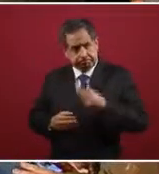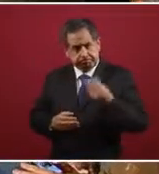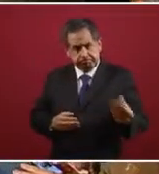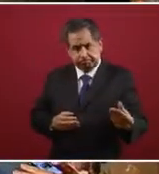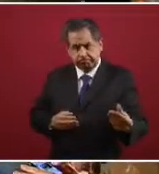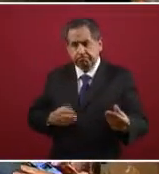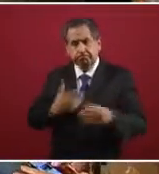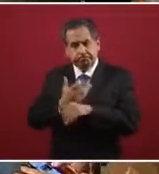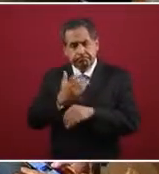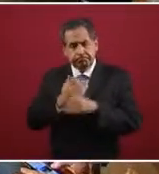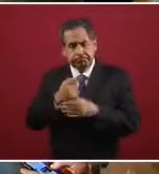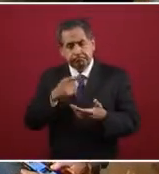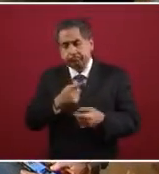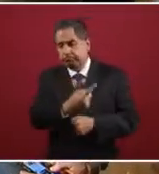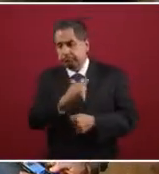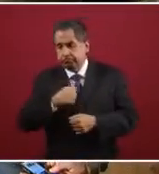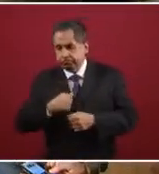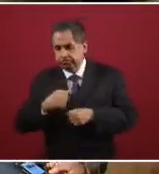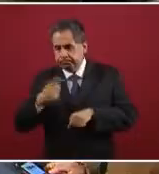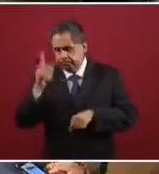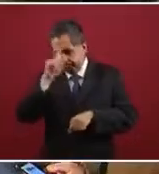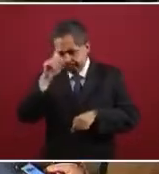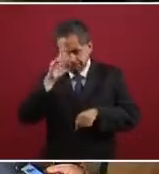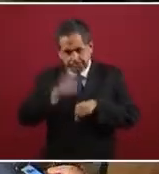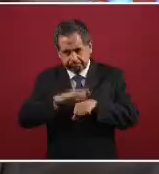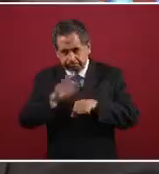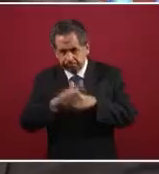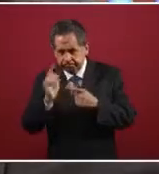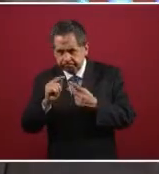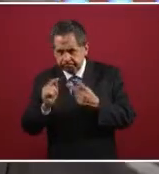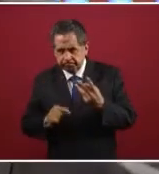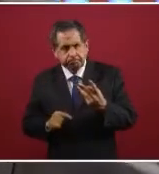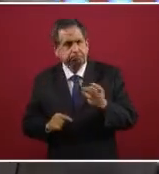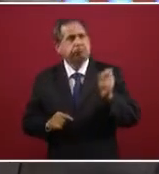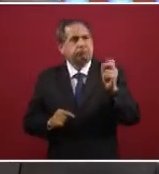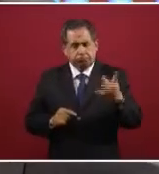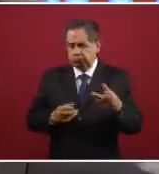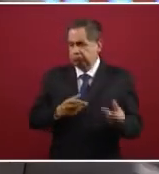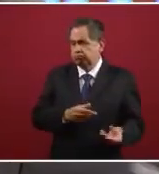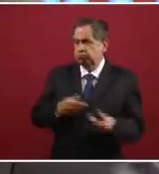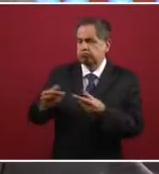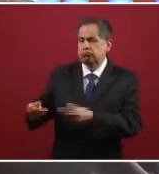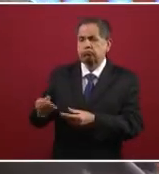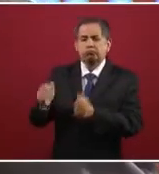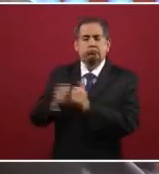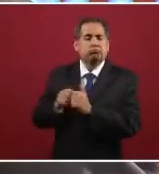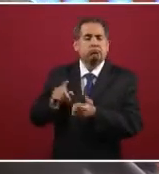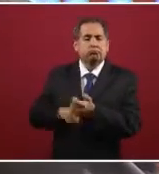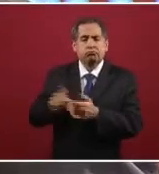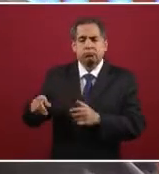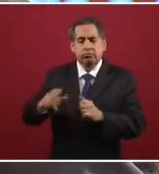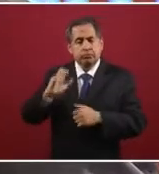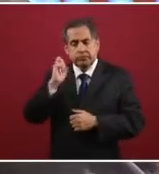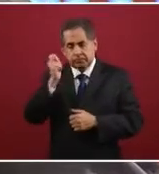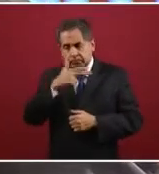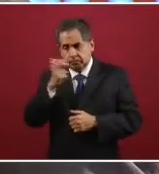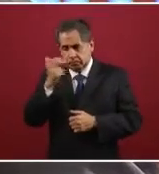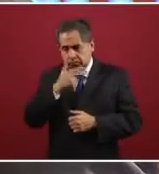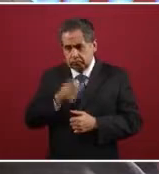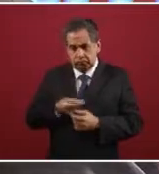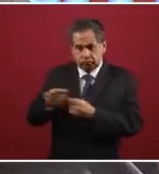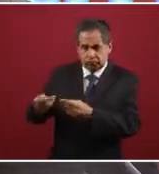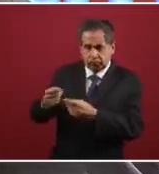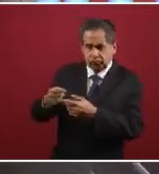una serie de observaciones de carácter técnico, se compartieron con el Estado de Chihuahua en lo que hace a